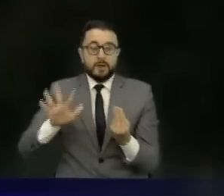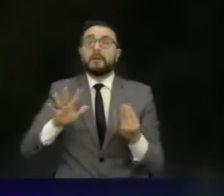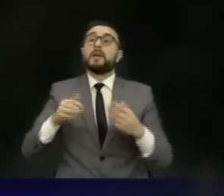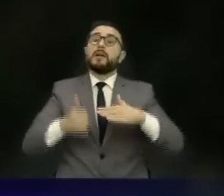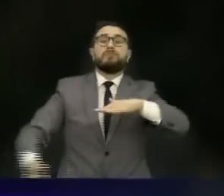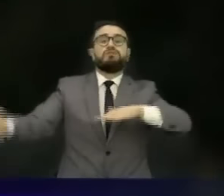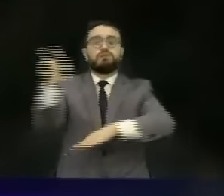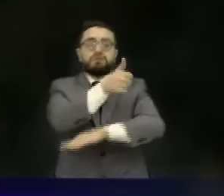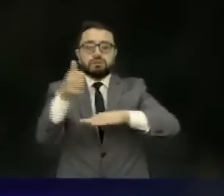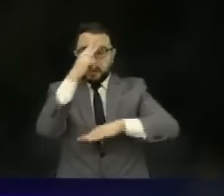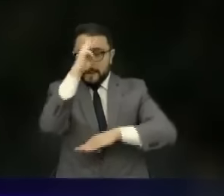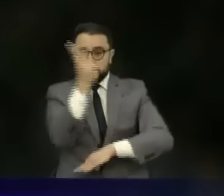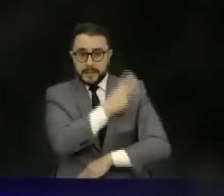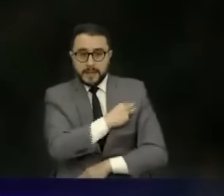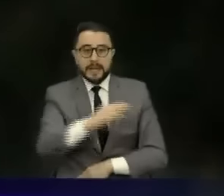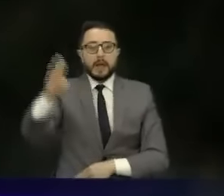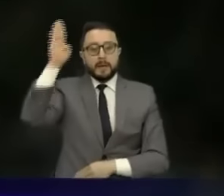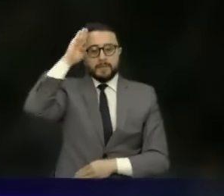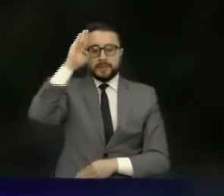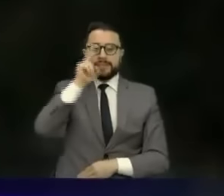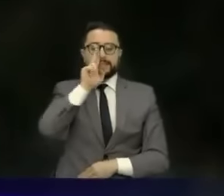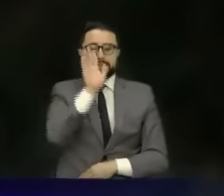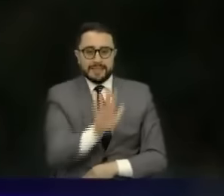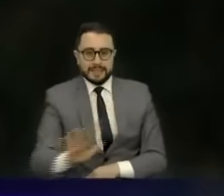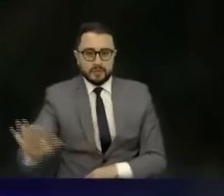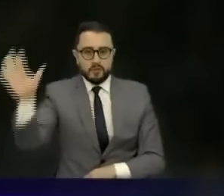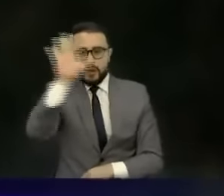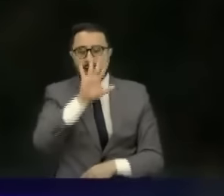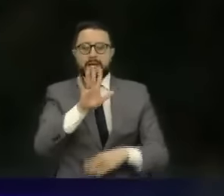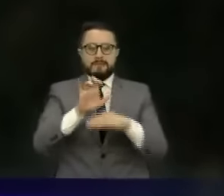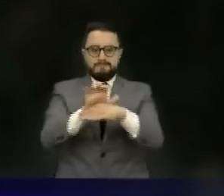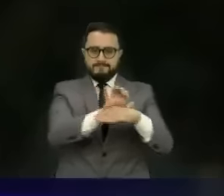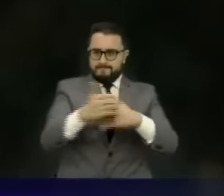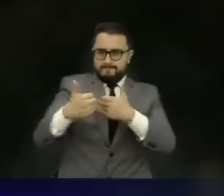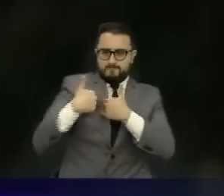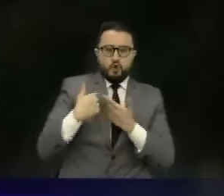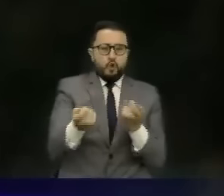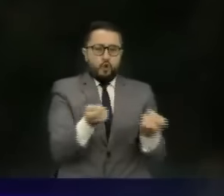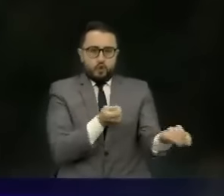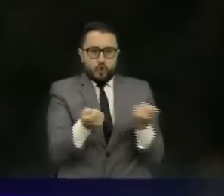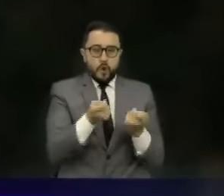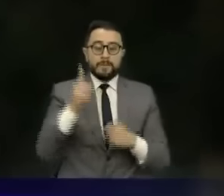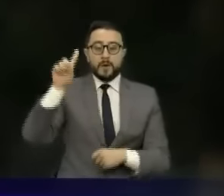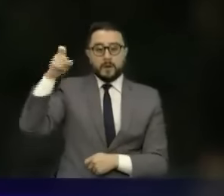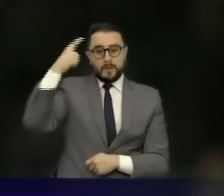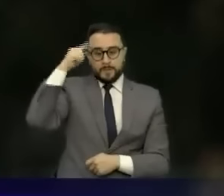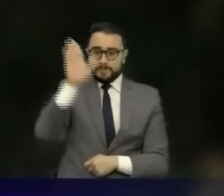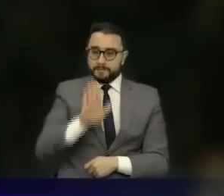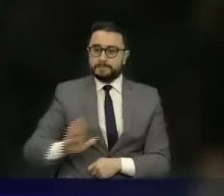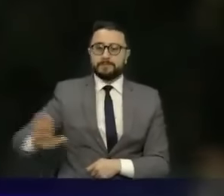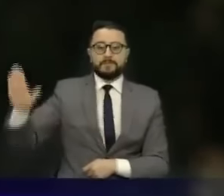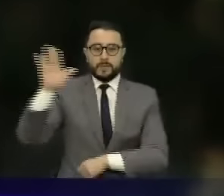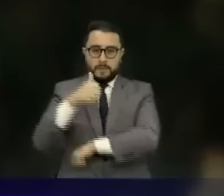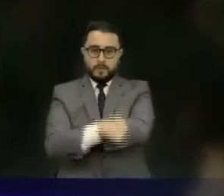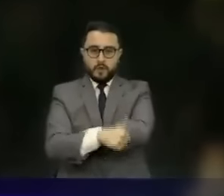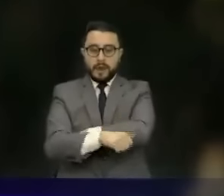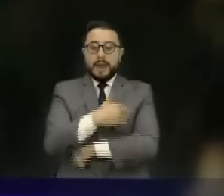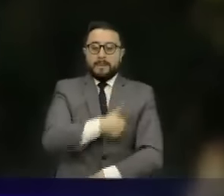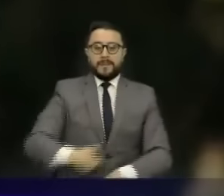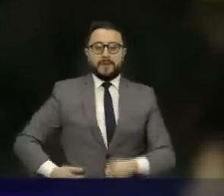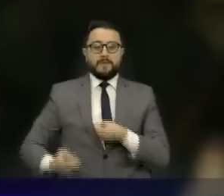Fuerzas Militares y de la Policía Nacional, organismos de control, gobernador del departamento de Boyacá y presidente